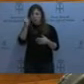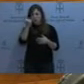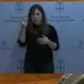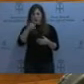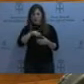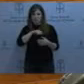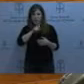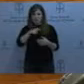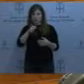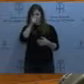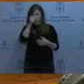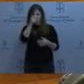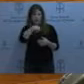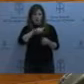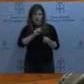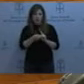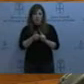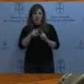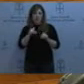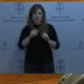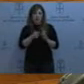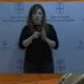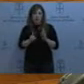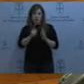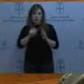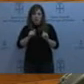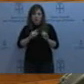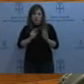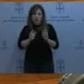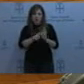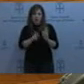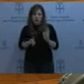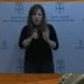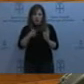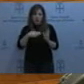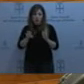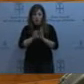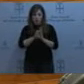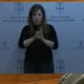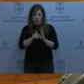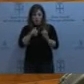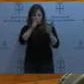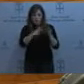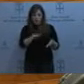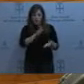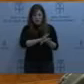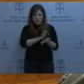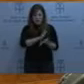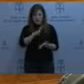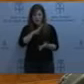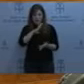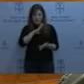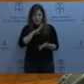de los socialistas. No vamos a cambiar ni el artículo 1 ni el 2 de la Constitución. Esté usted tranquila y, por favor,